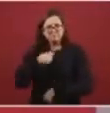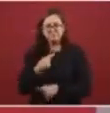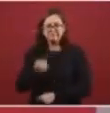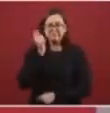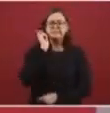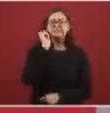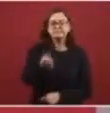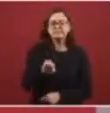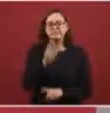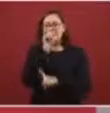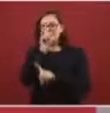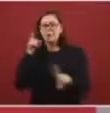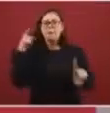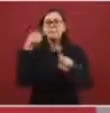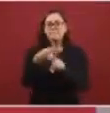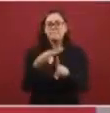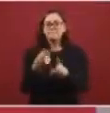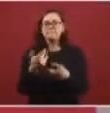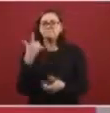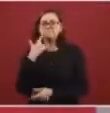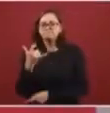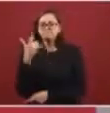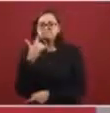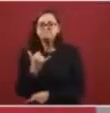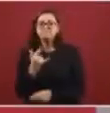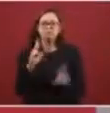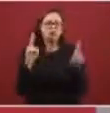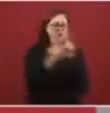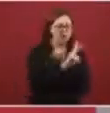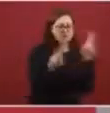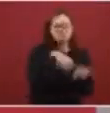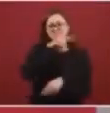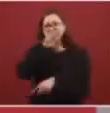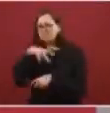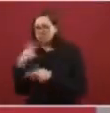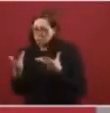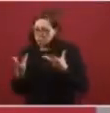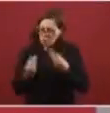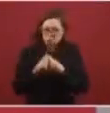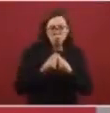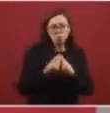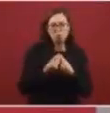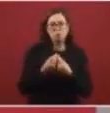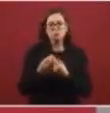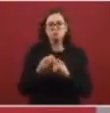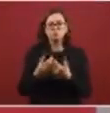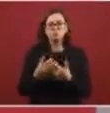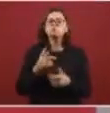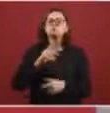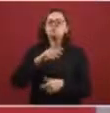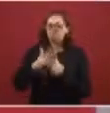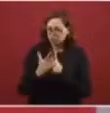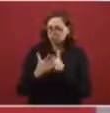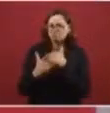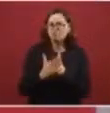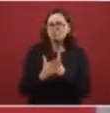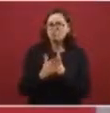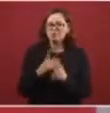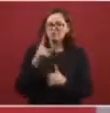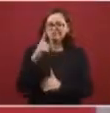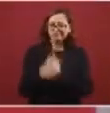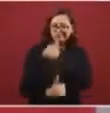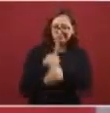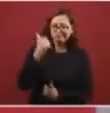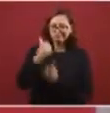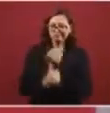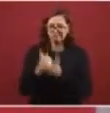que representa la lucha entre el águila y la serpiente y que estoy segura que cada uno de ustedes surgirá en esos momentos de